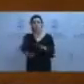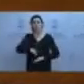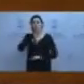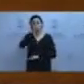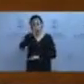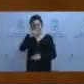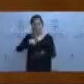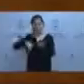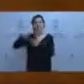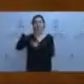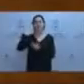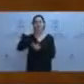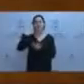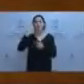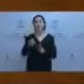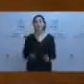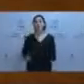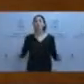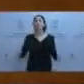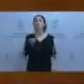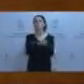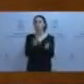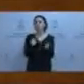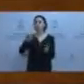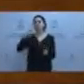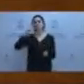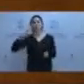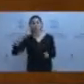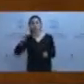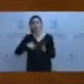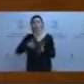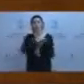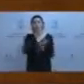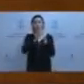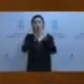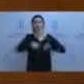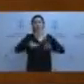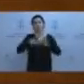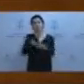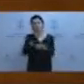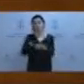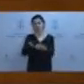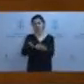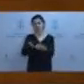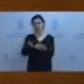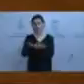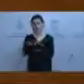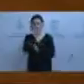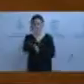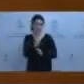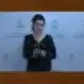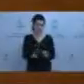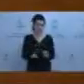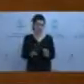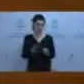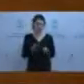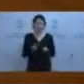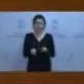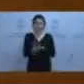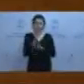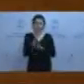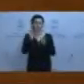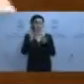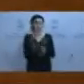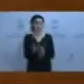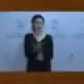le dije anteriormente. El secretario de Comisiones Obreras decía que los acuerdos anteriores no habían sido del todo efectivos. Pues estos van por el mismo camino, porque